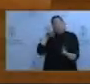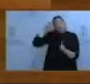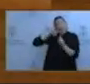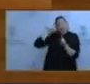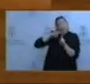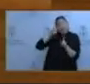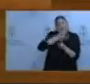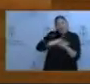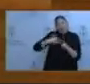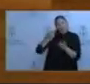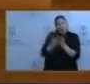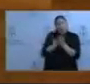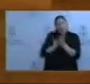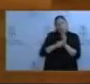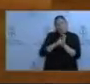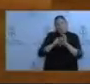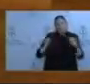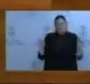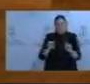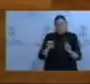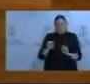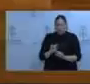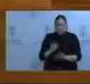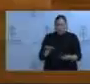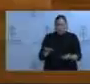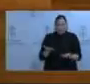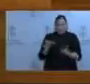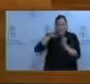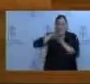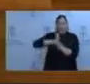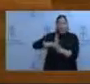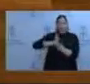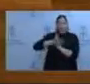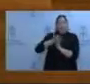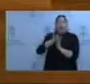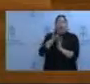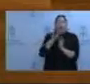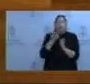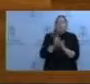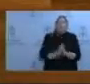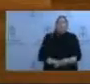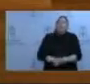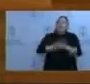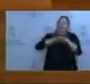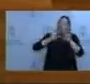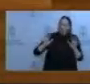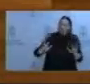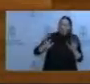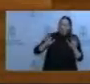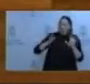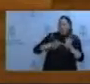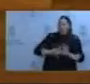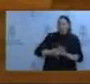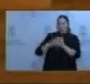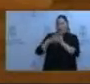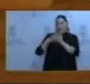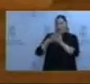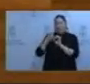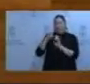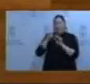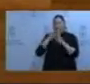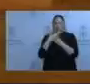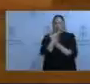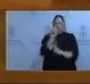esta proposición no de ley, ¿no? Lo que pretendemos con esta proposición no de ley es obtener claridad respecto a la situación